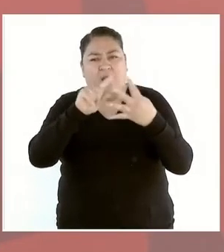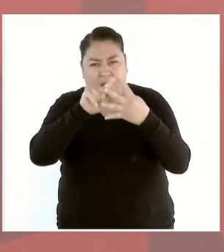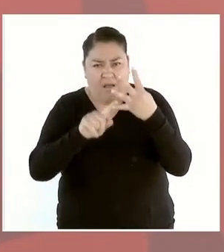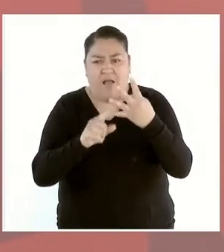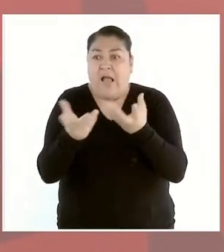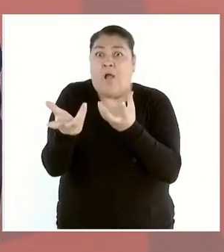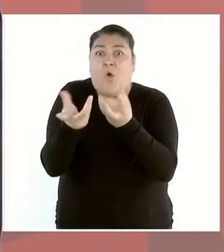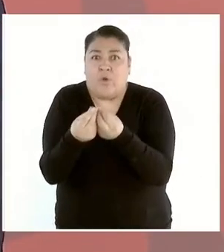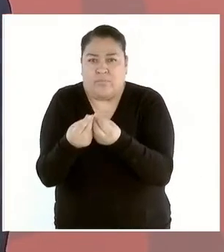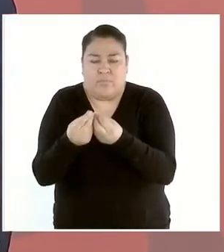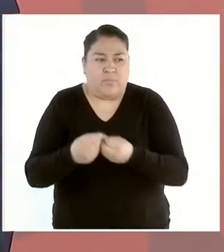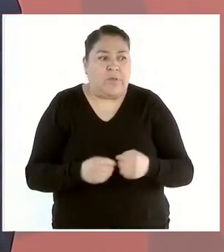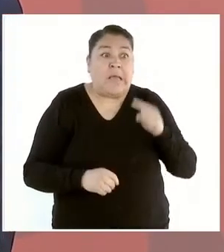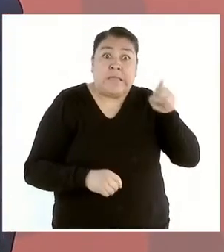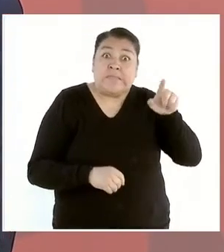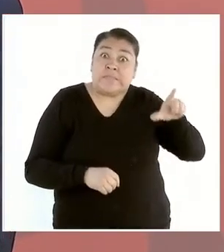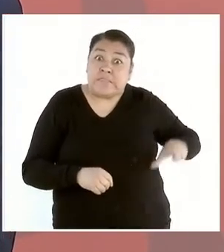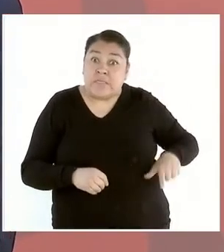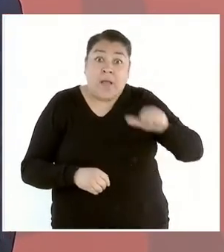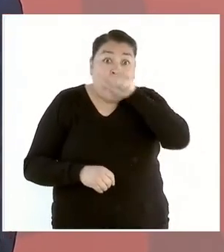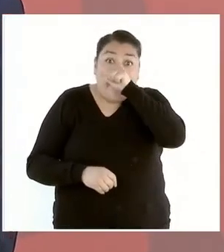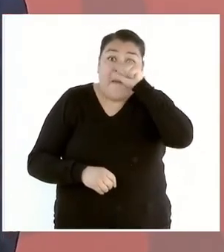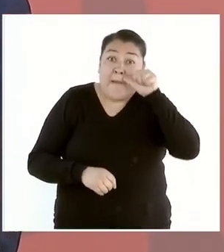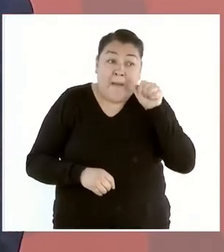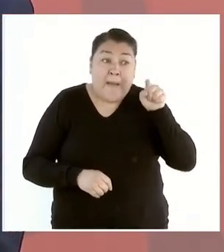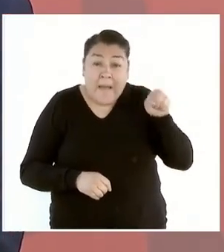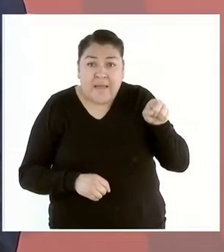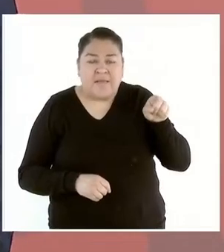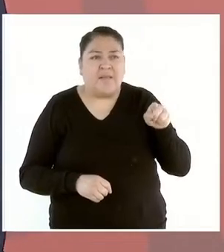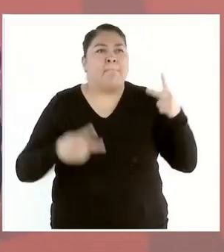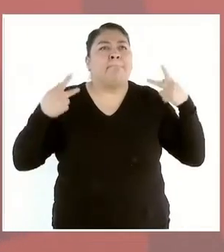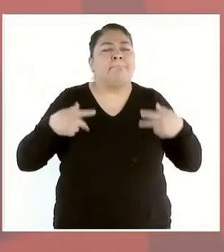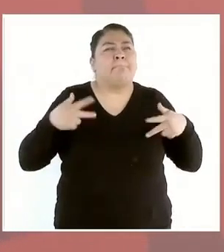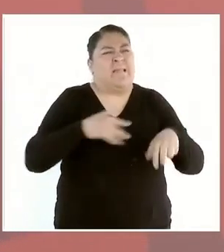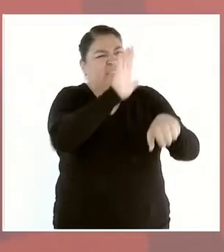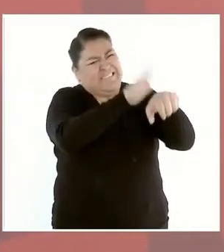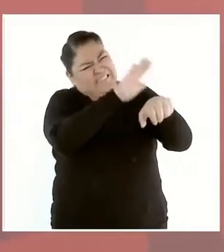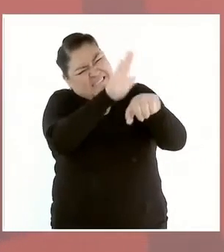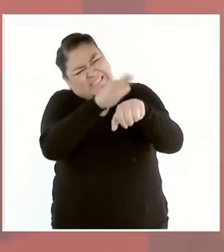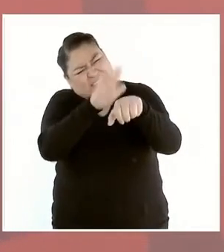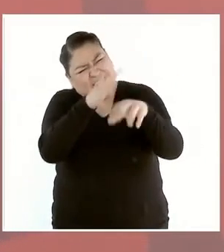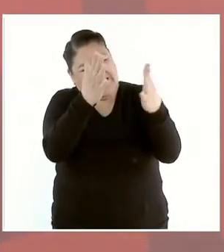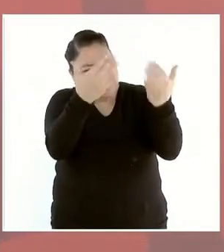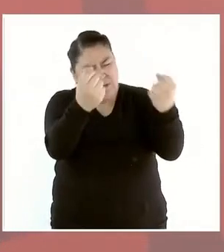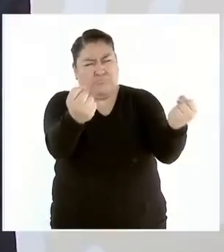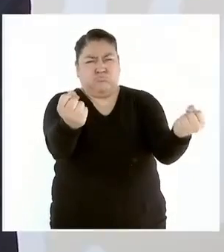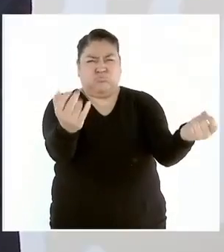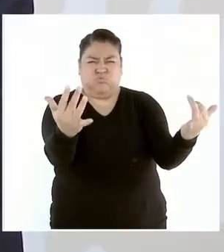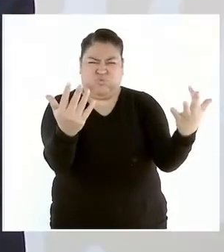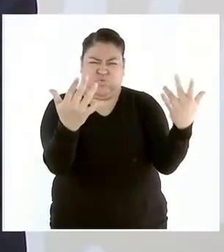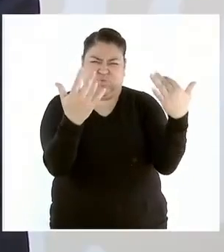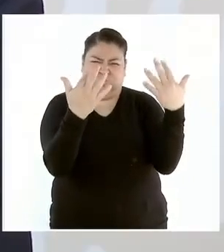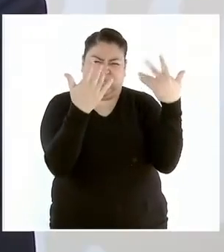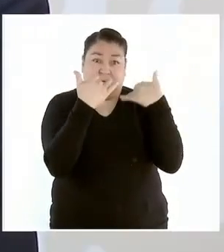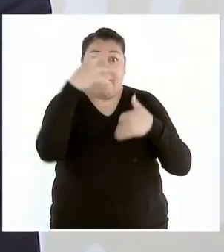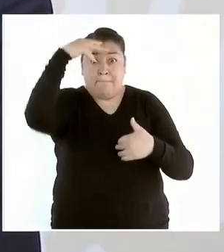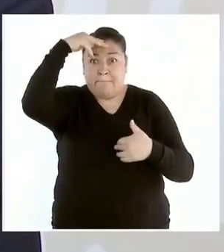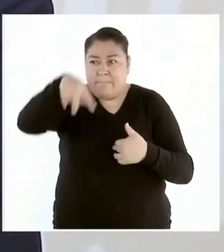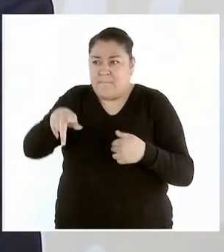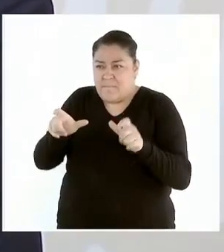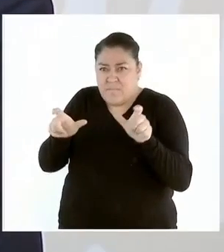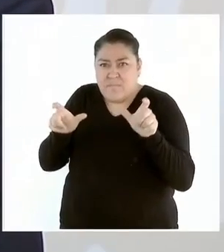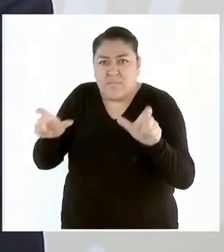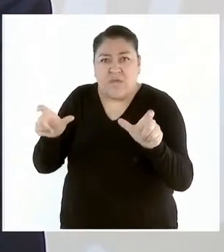el gobierno de juárez convocó a los ciudadanos a la defensa de méjico